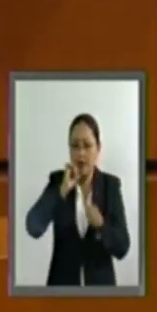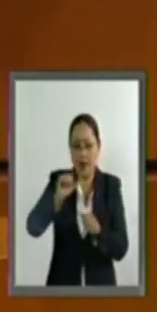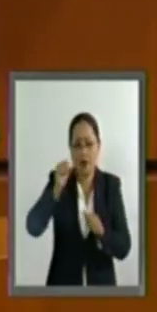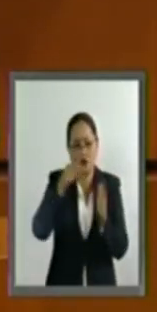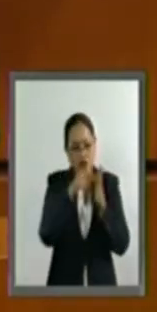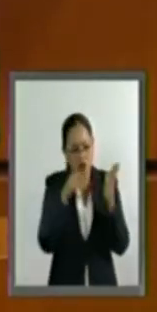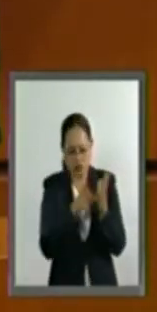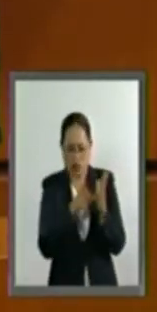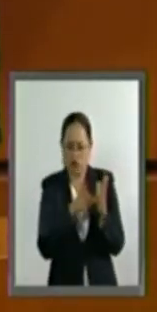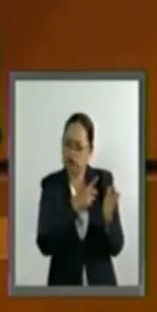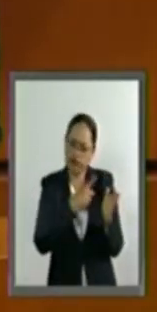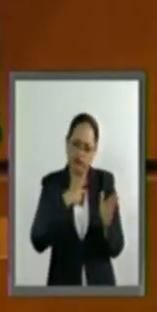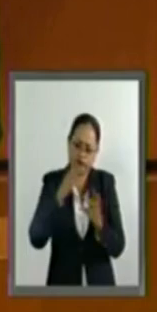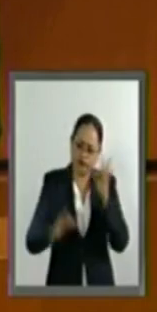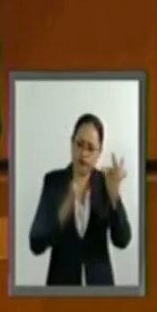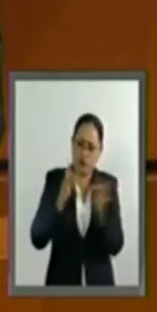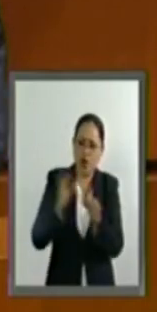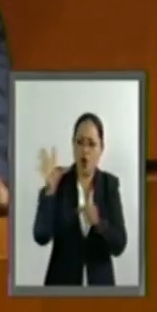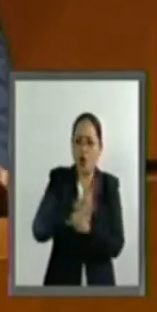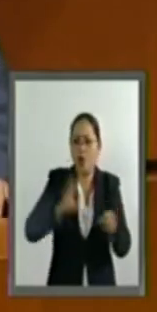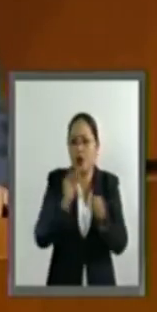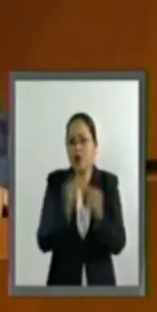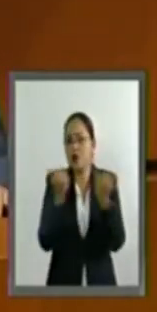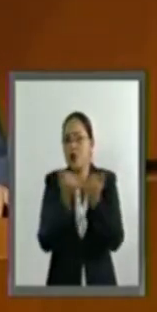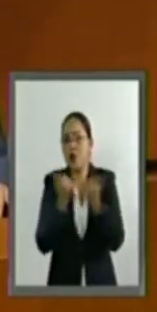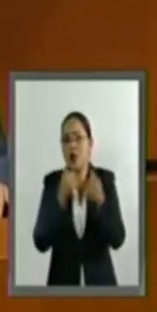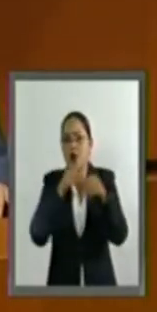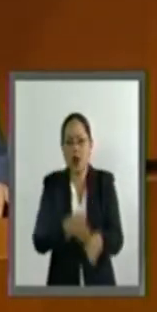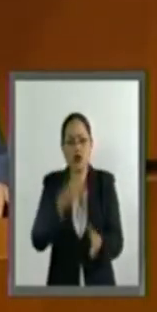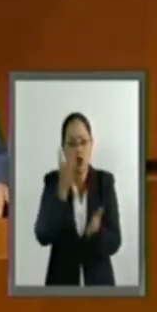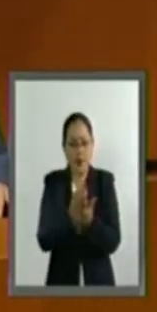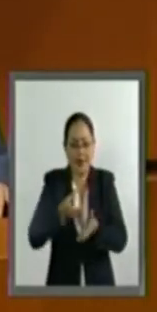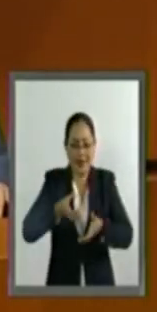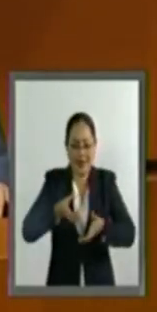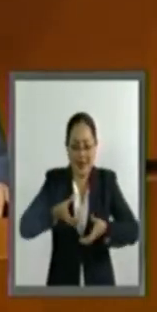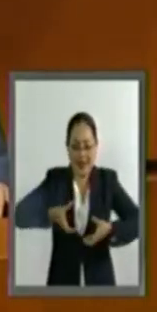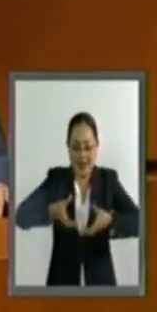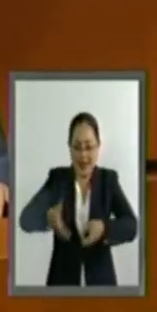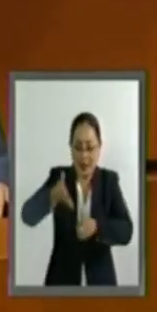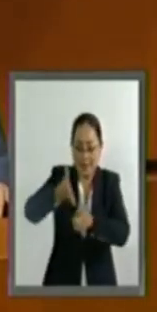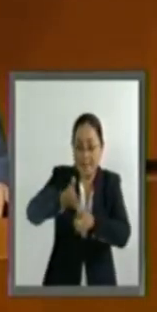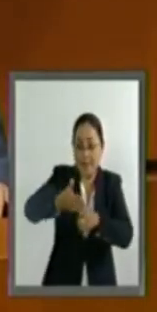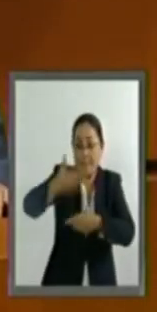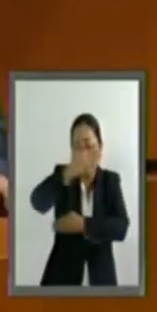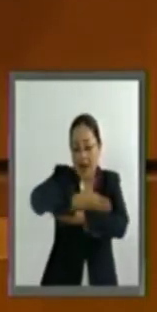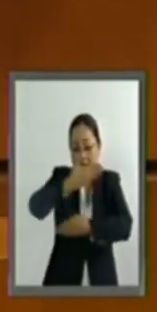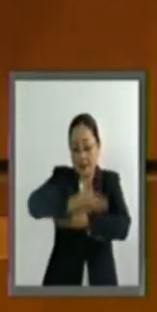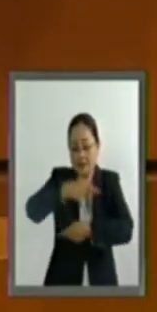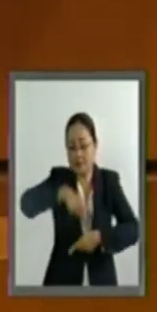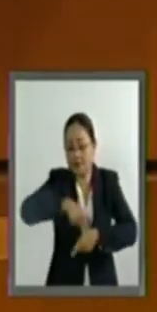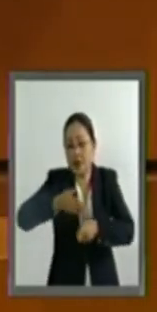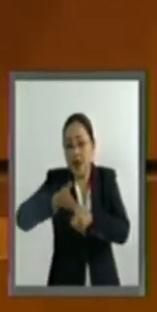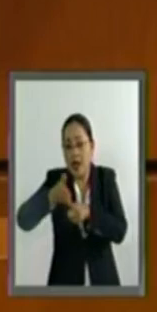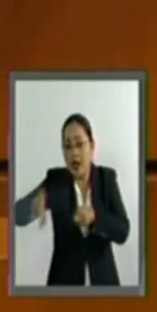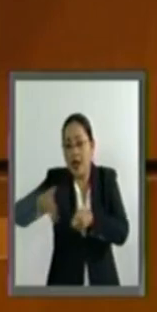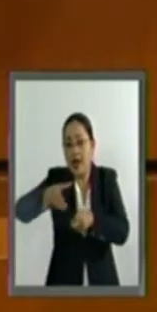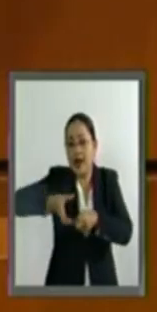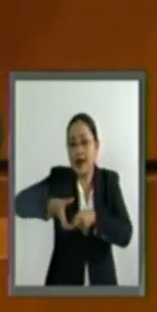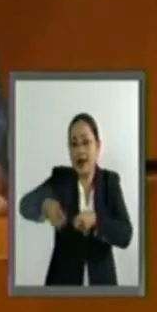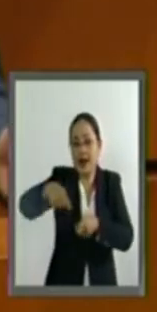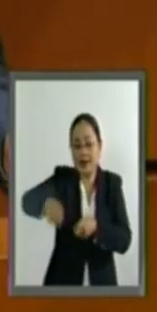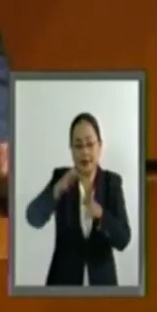normas aplicables, pues, se insiste, se trata de un carril confinado o preferente para repatriaciones y trámites